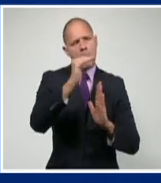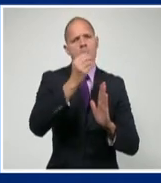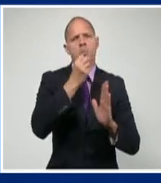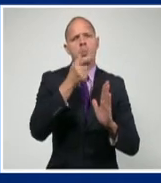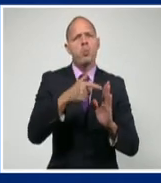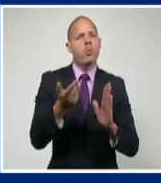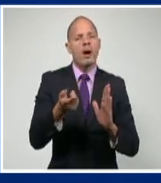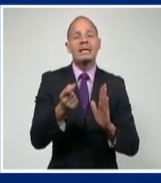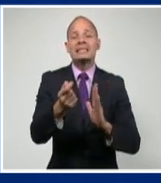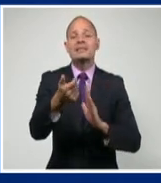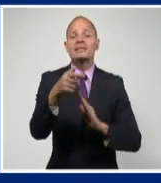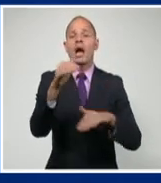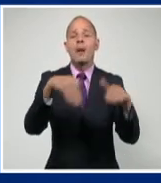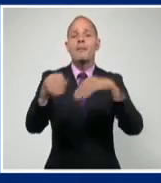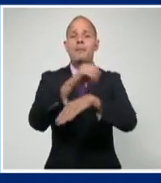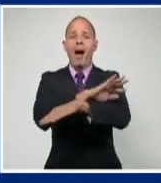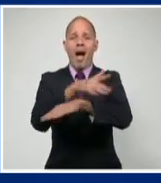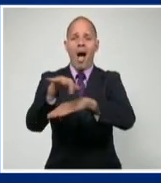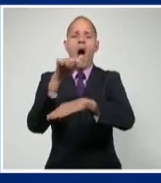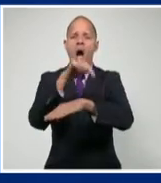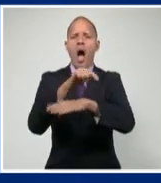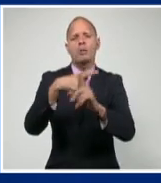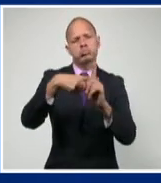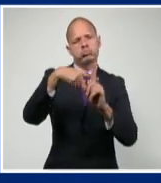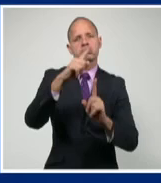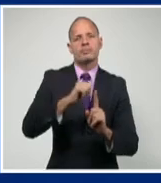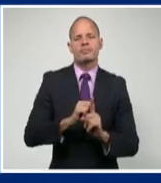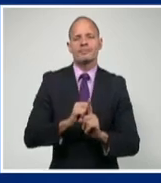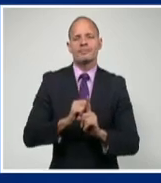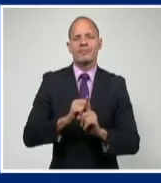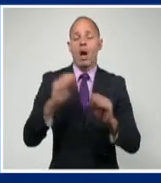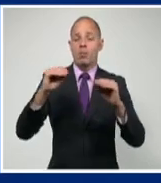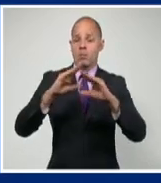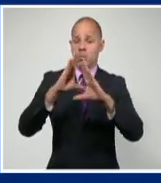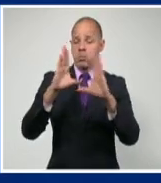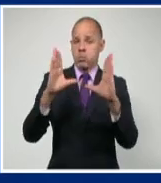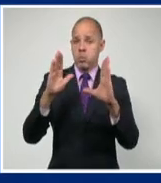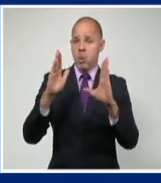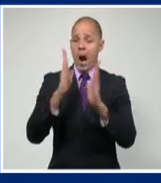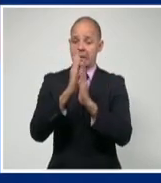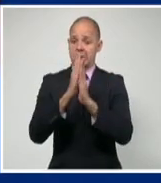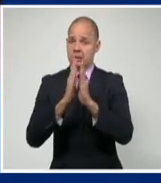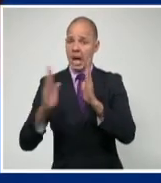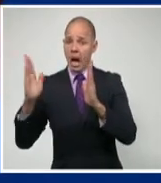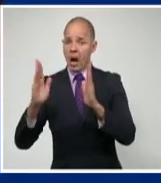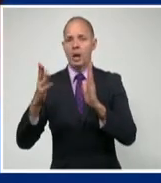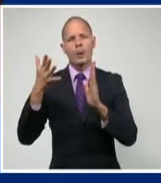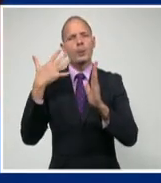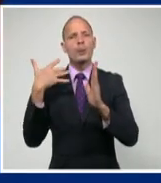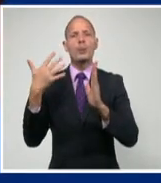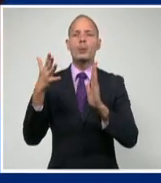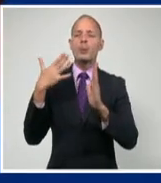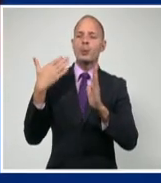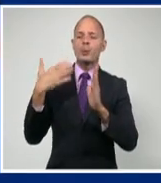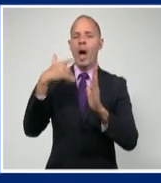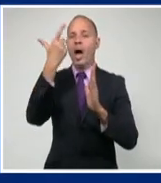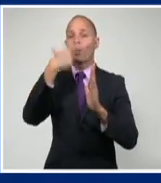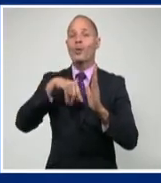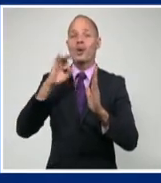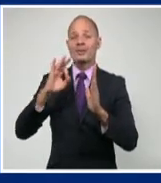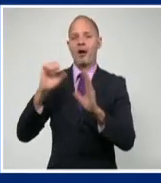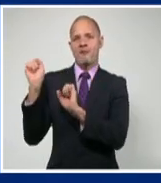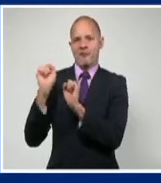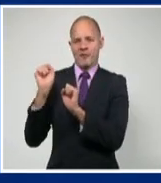localidades costeras. Y el día, bueno, será algo fresco en la parte occidental, ya con la llegada del frente frío, temperaturas máximas